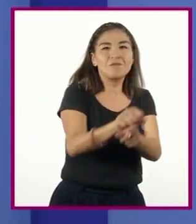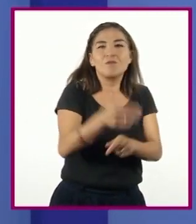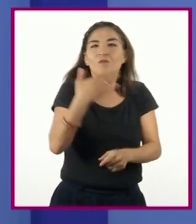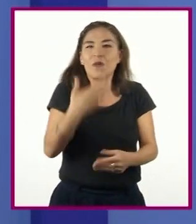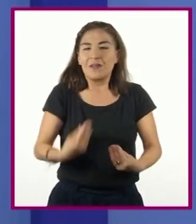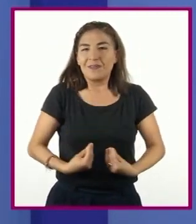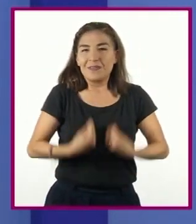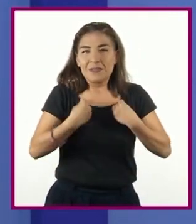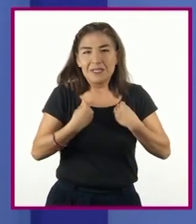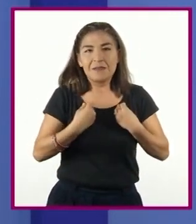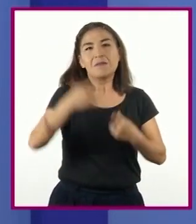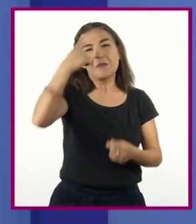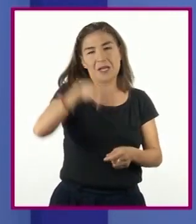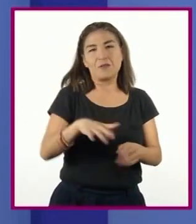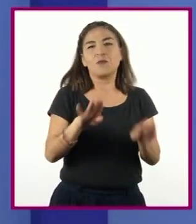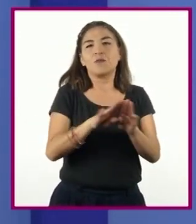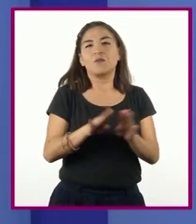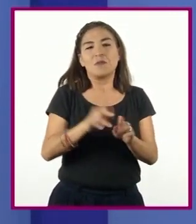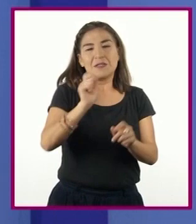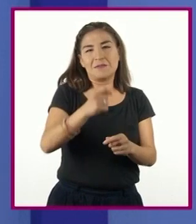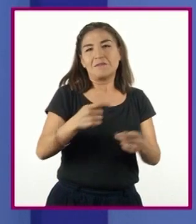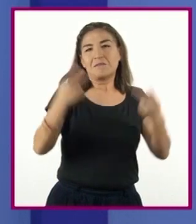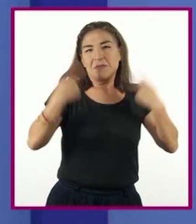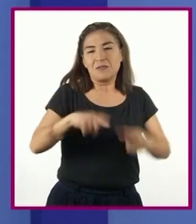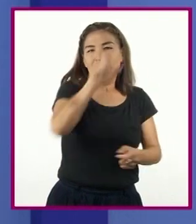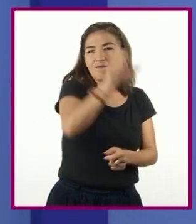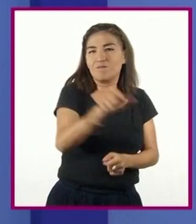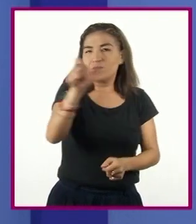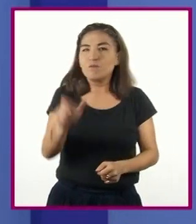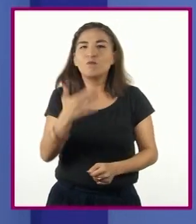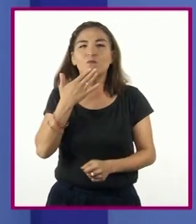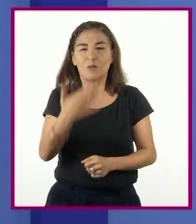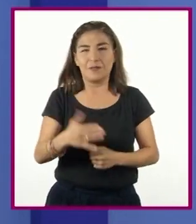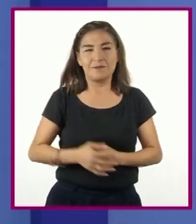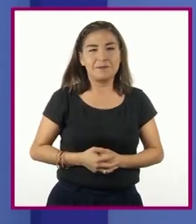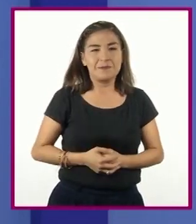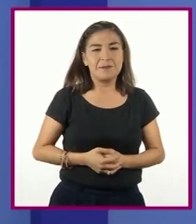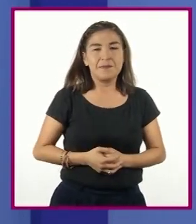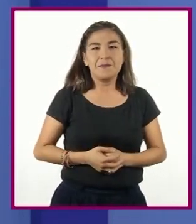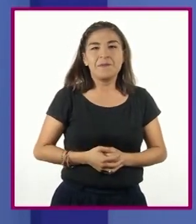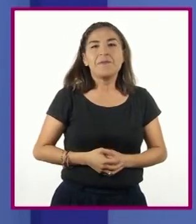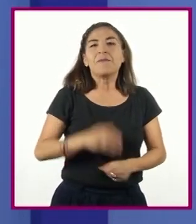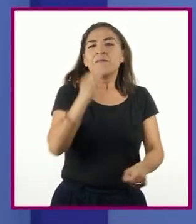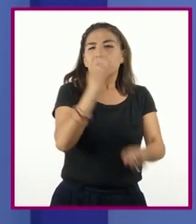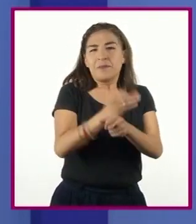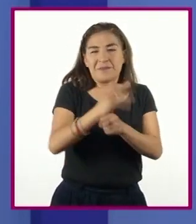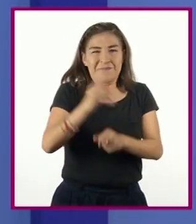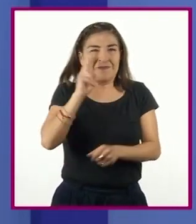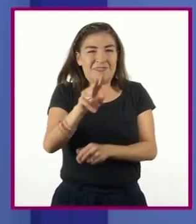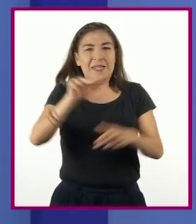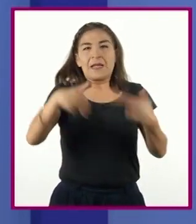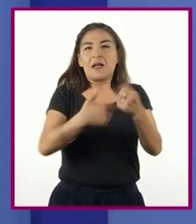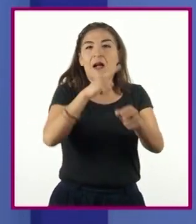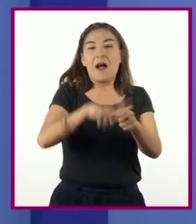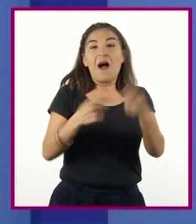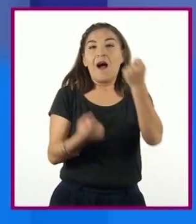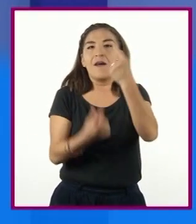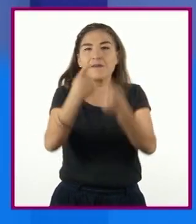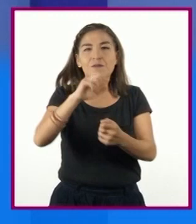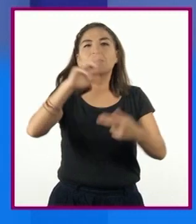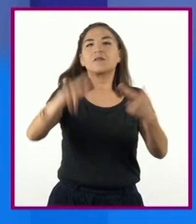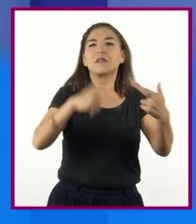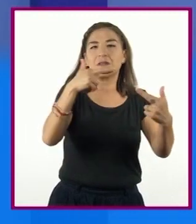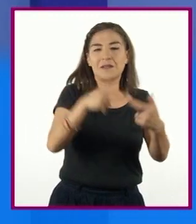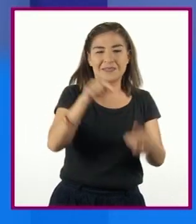que fortalezcan la dignidad humana. Como puedes notar, en el ámbito nacional, en algunas regiones y entidades